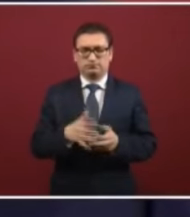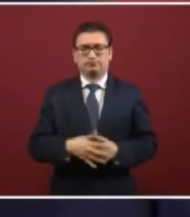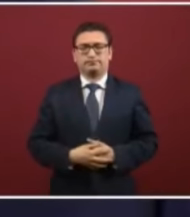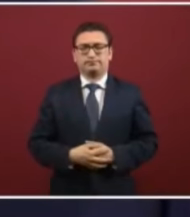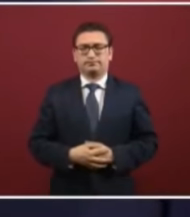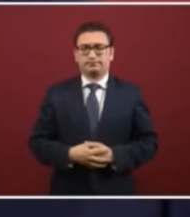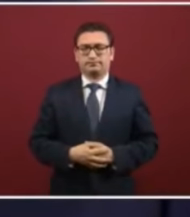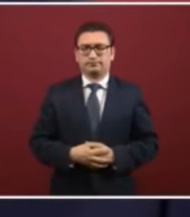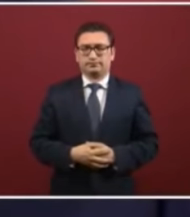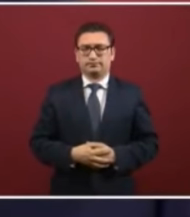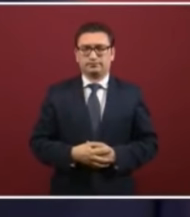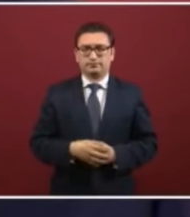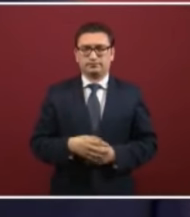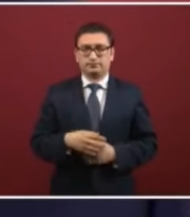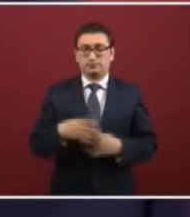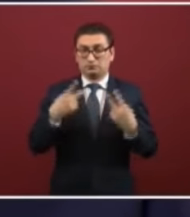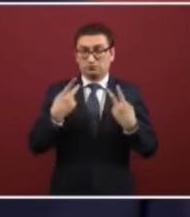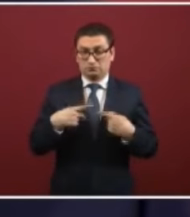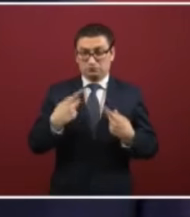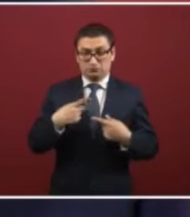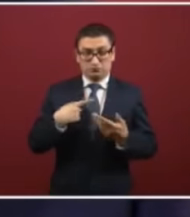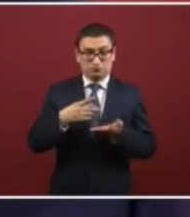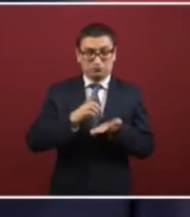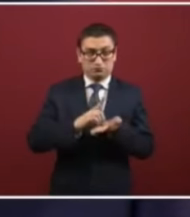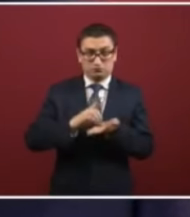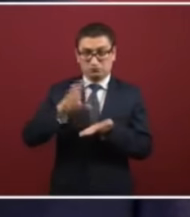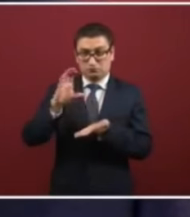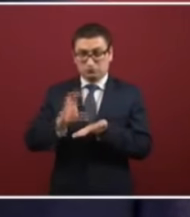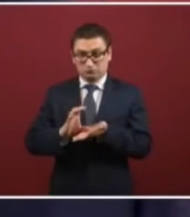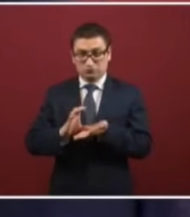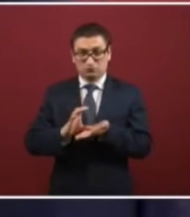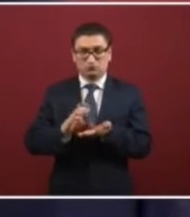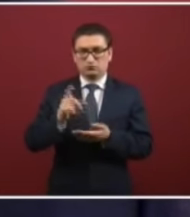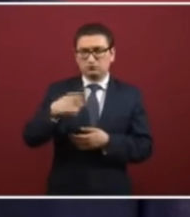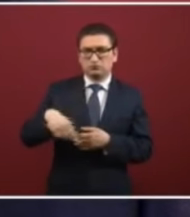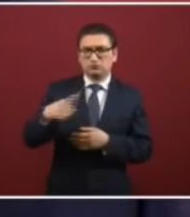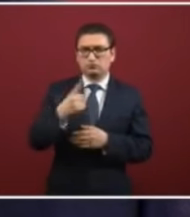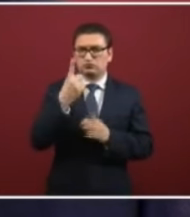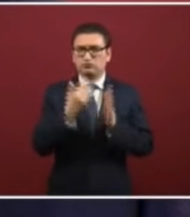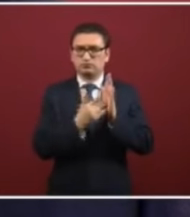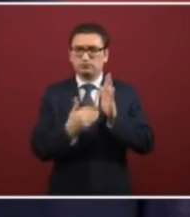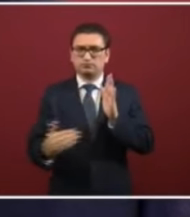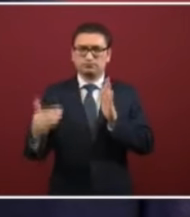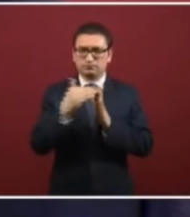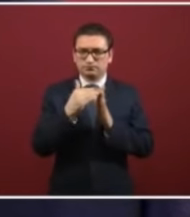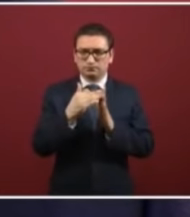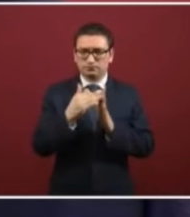Pero discapacitados, que tenemos una meta de 1 millón,